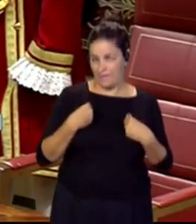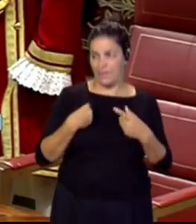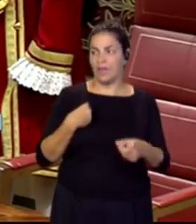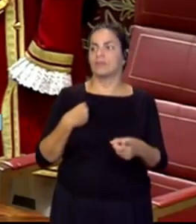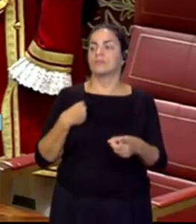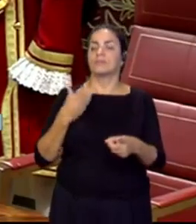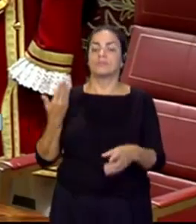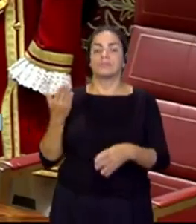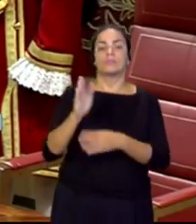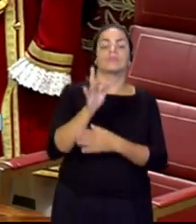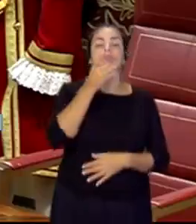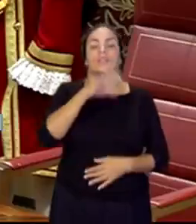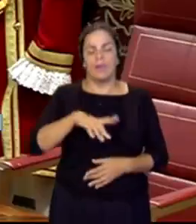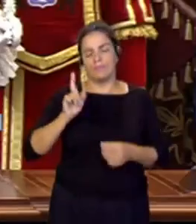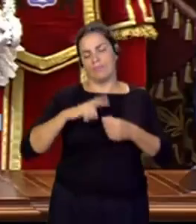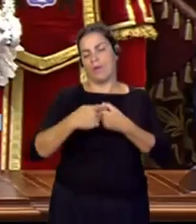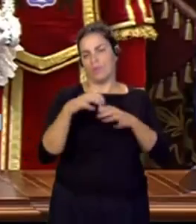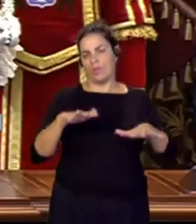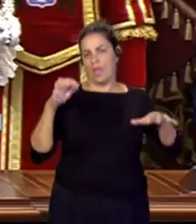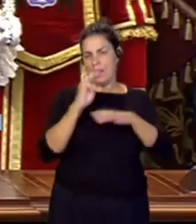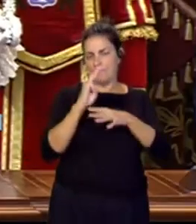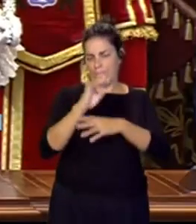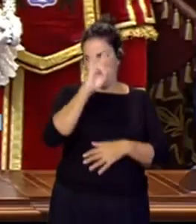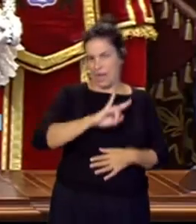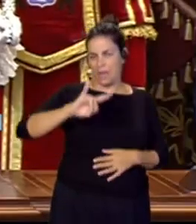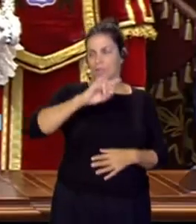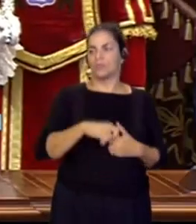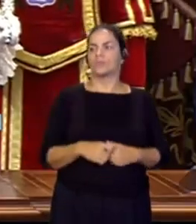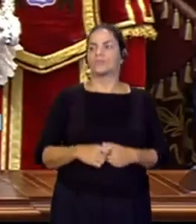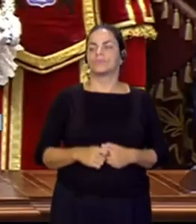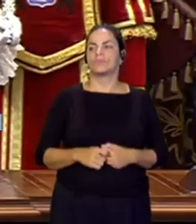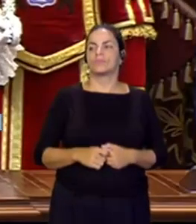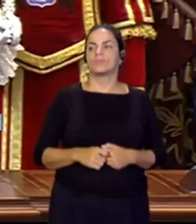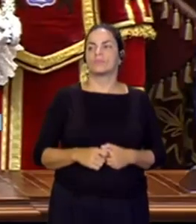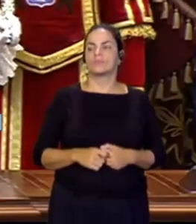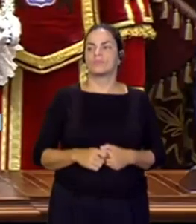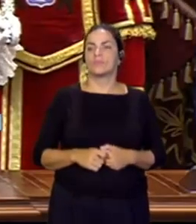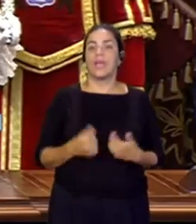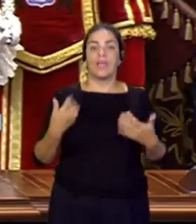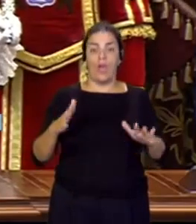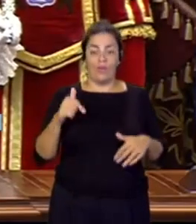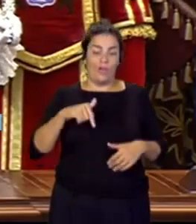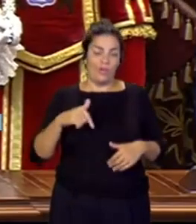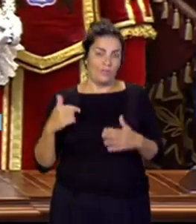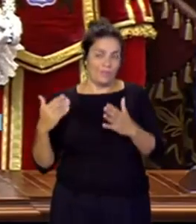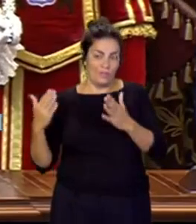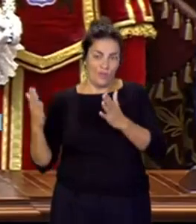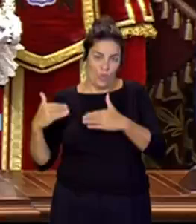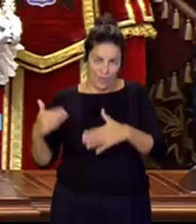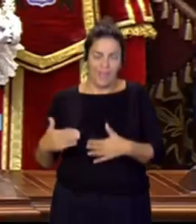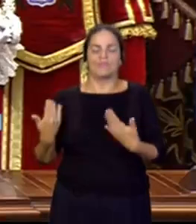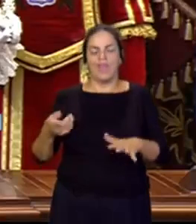por los miembros de este Parlamento. Y se unen a mí, aunque no estén aquí hoy, por